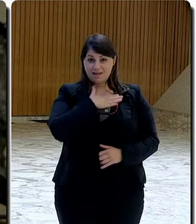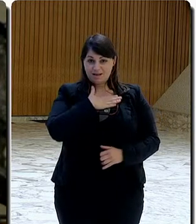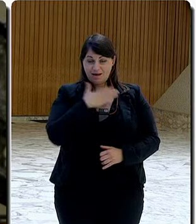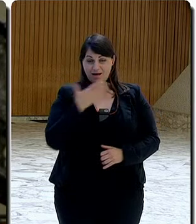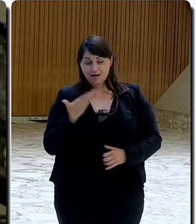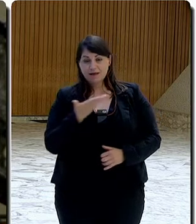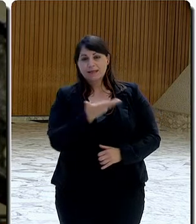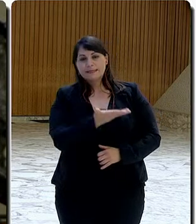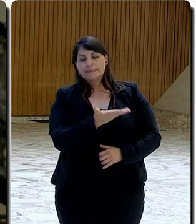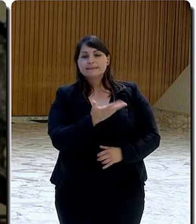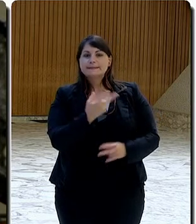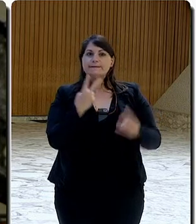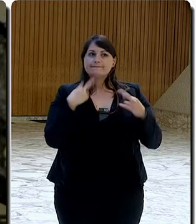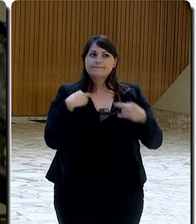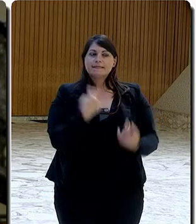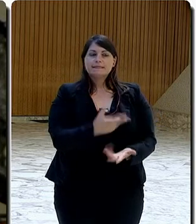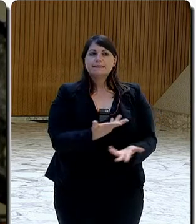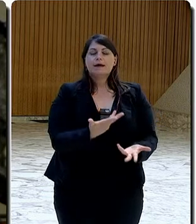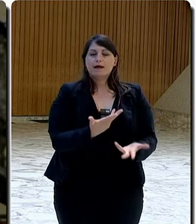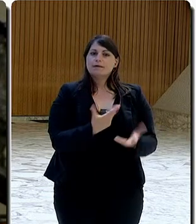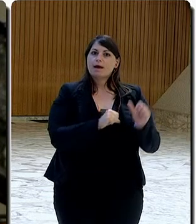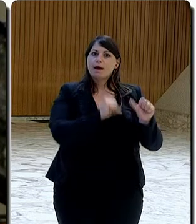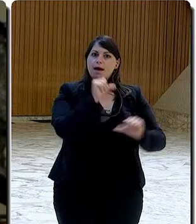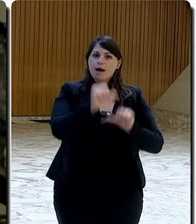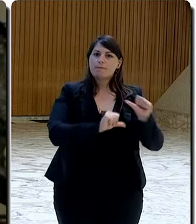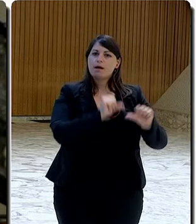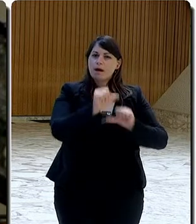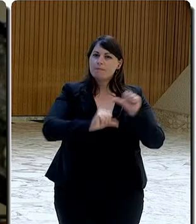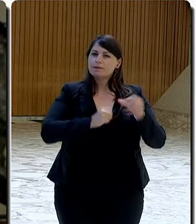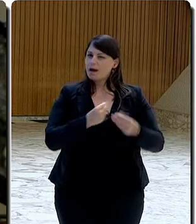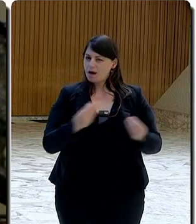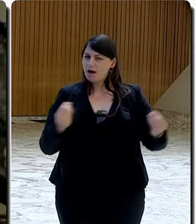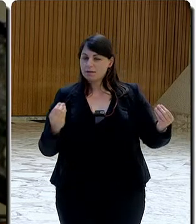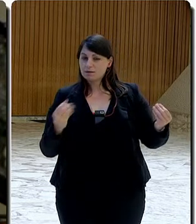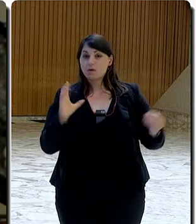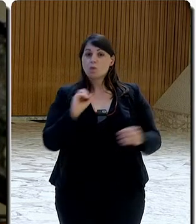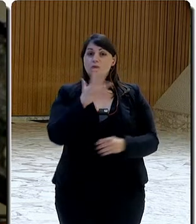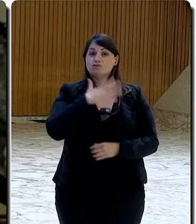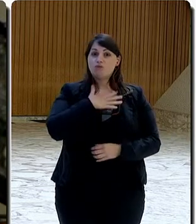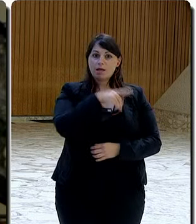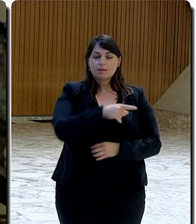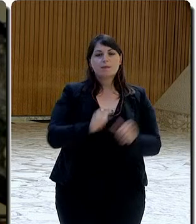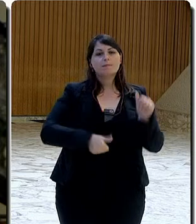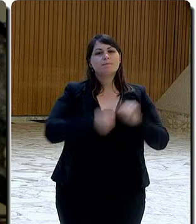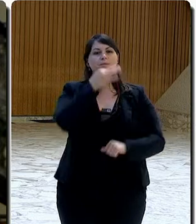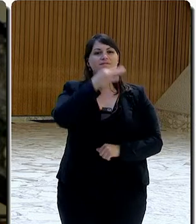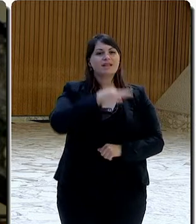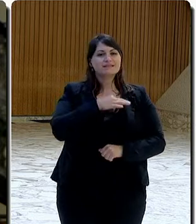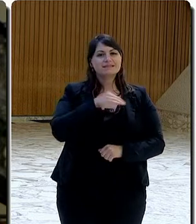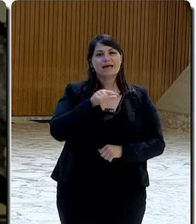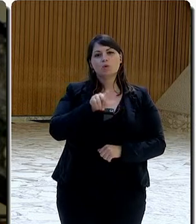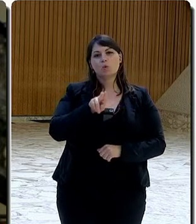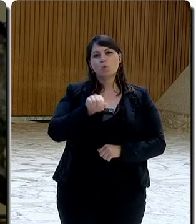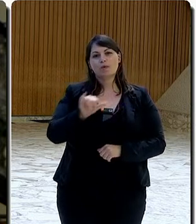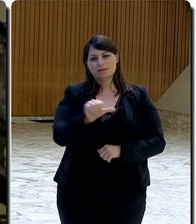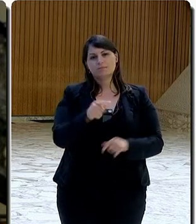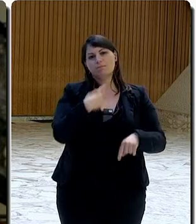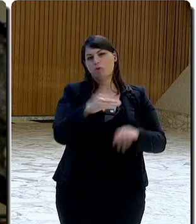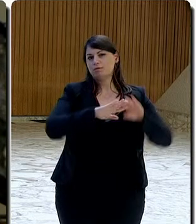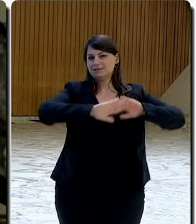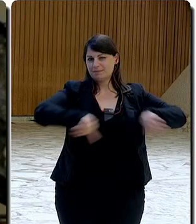novio, Luis, del que se separó al terminar sus estudios de educadora infantil a los 19